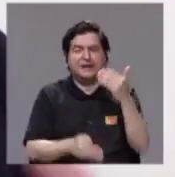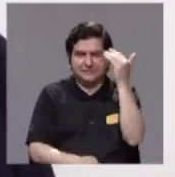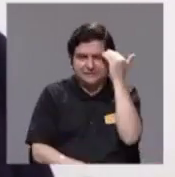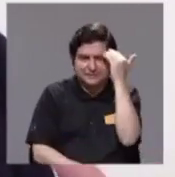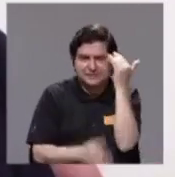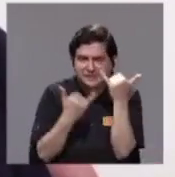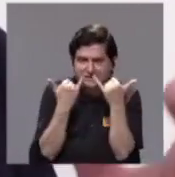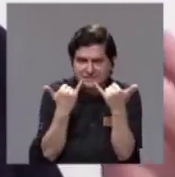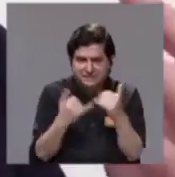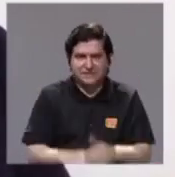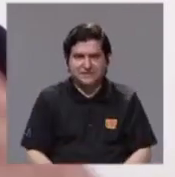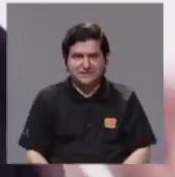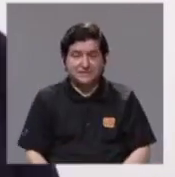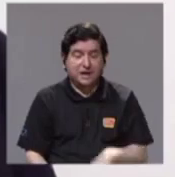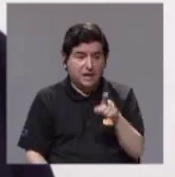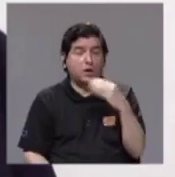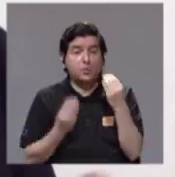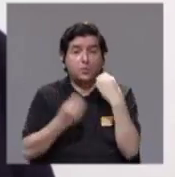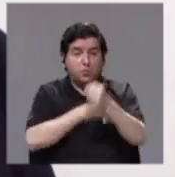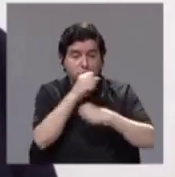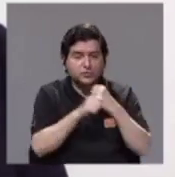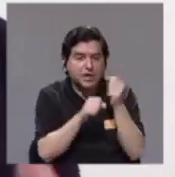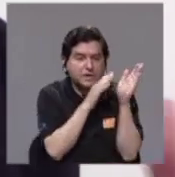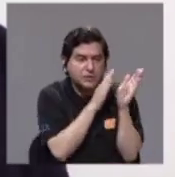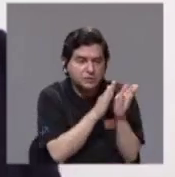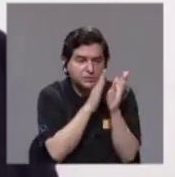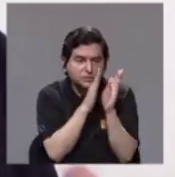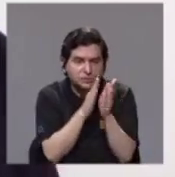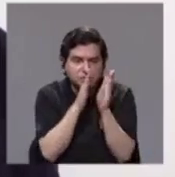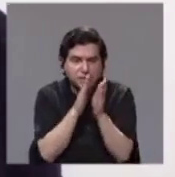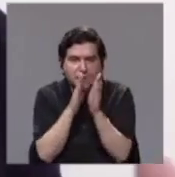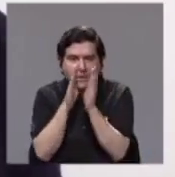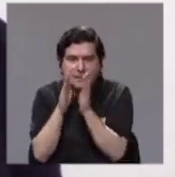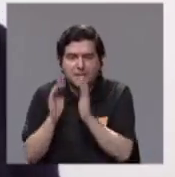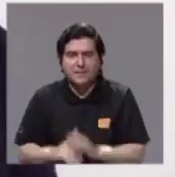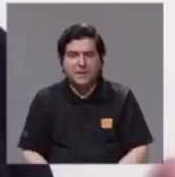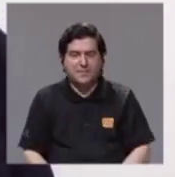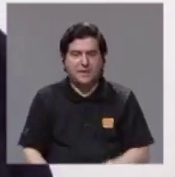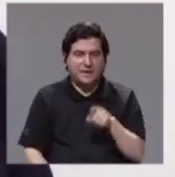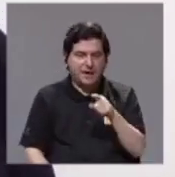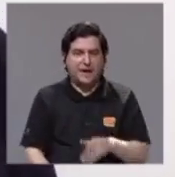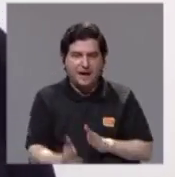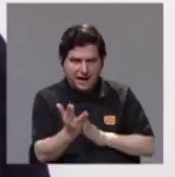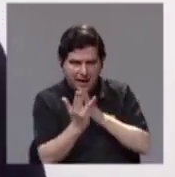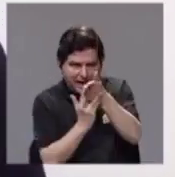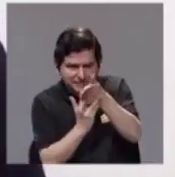entra sin saber. Cortés entra y se dedicó muchos años a preparar su